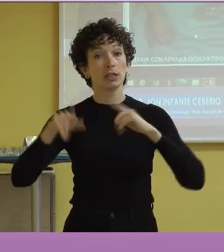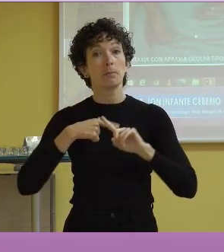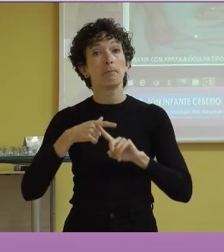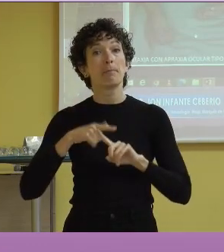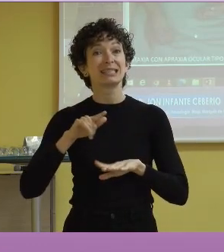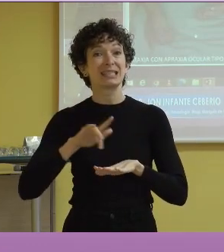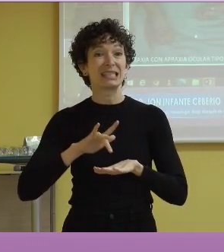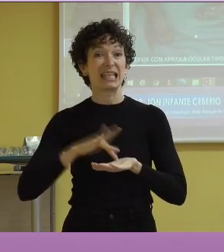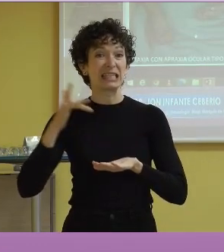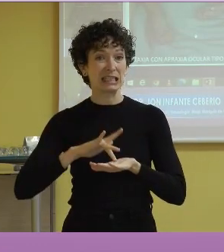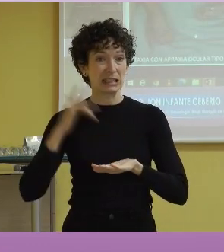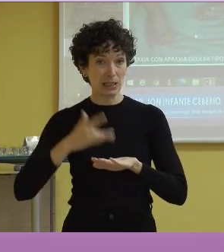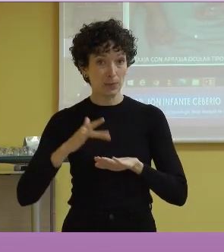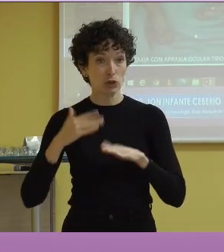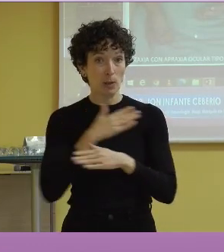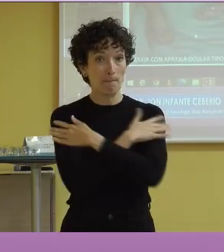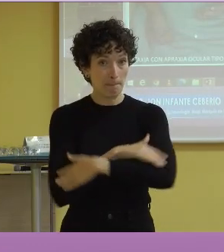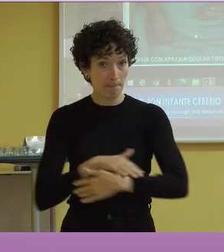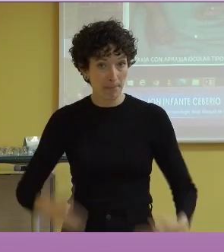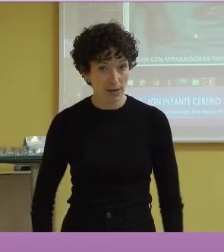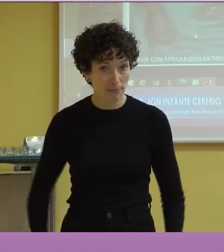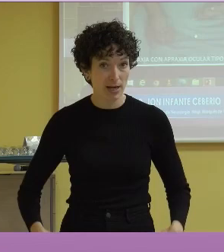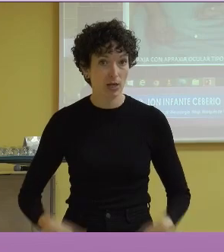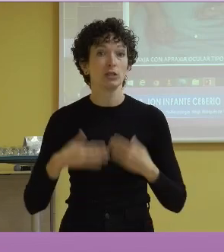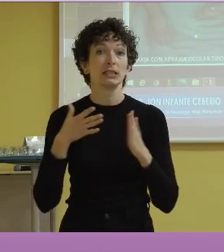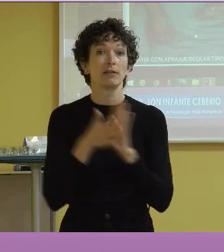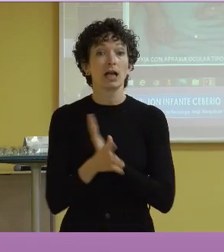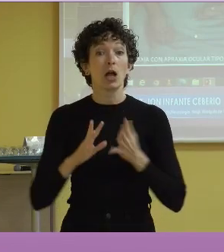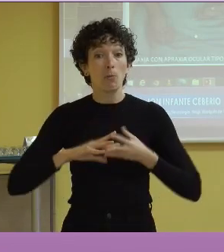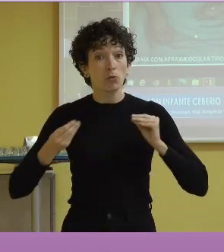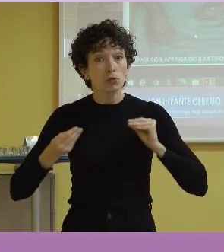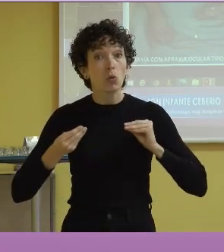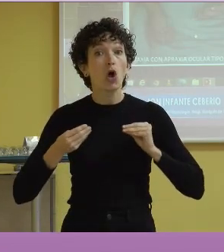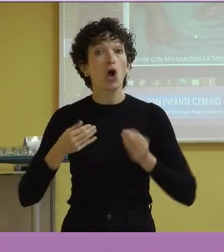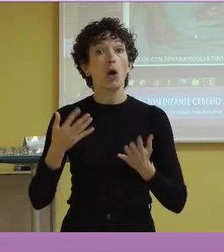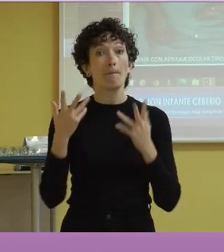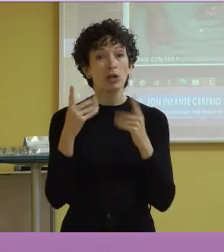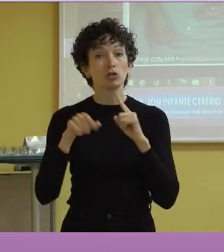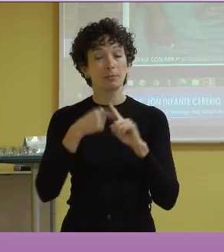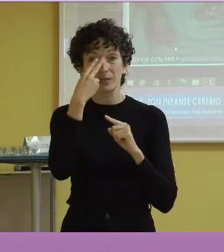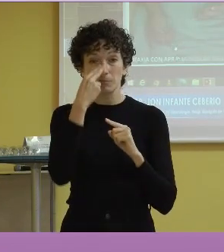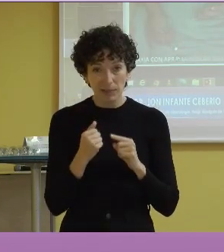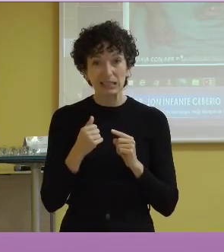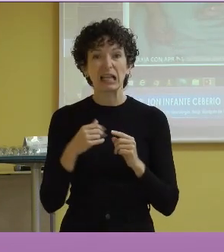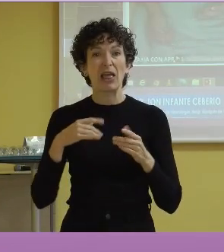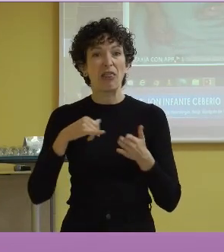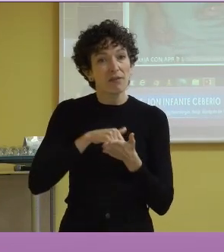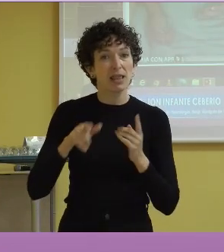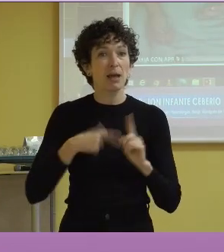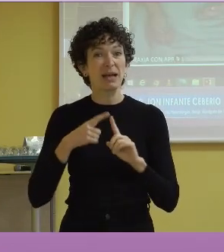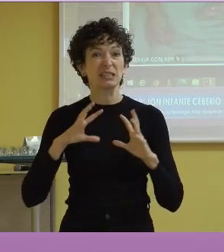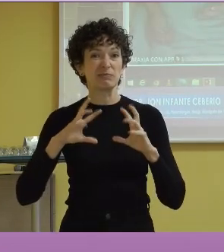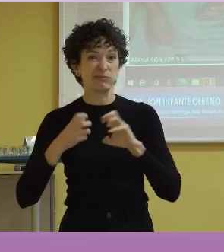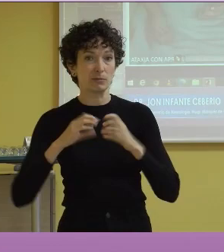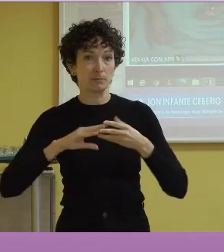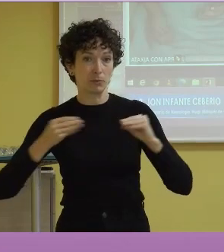Y los pacientes pues, van a tener como consecuencia debilidad y atrofia muscular en las manos y en los pies. Uno de los ejemplos es la